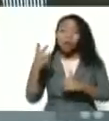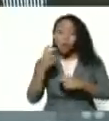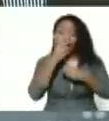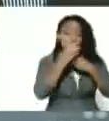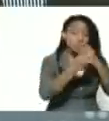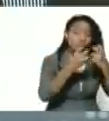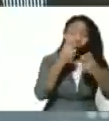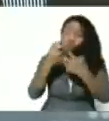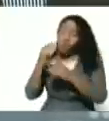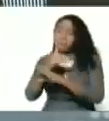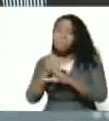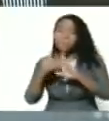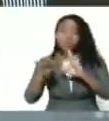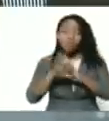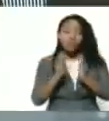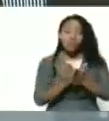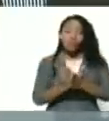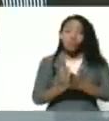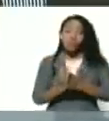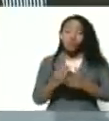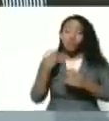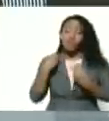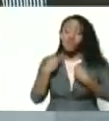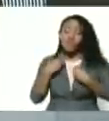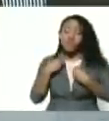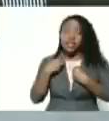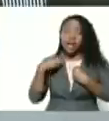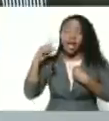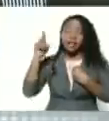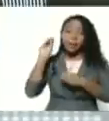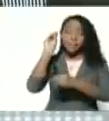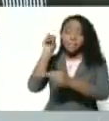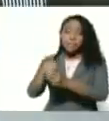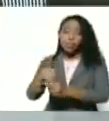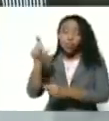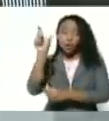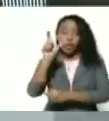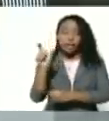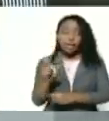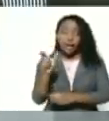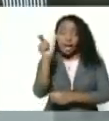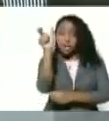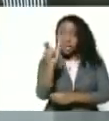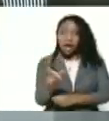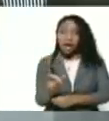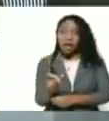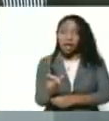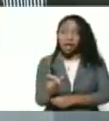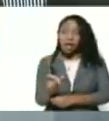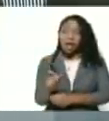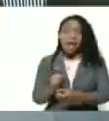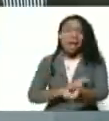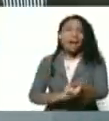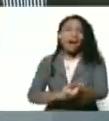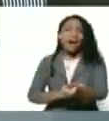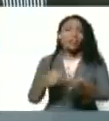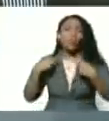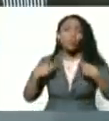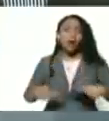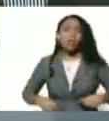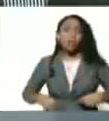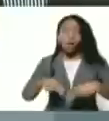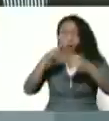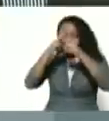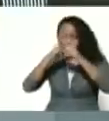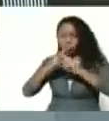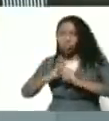medio mundo, de haber vivido en París muchos años, yo les digo que el carácter humano, la